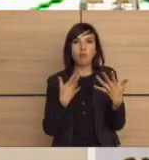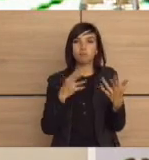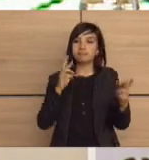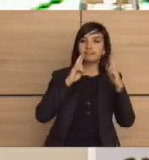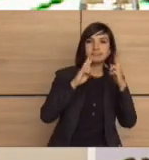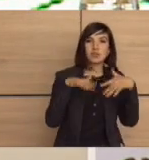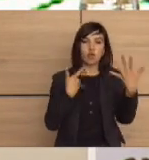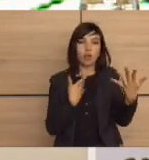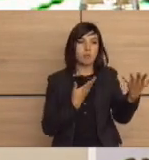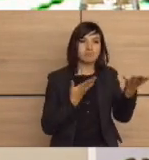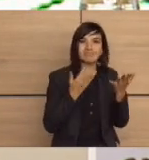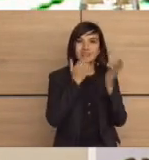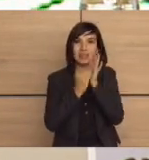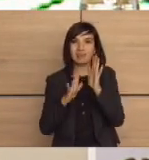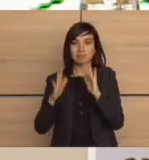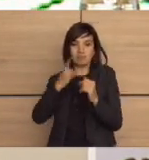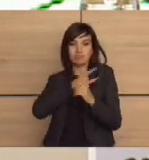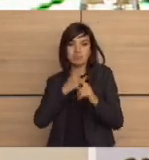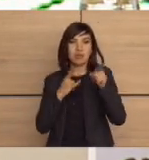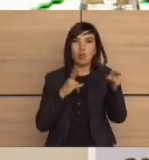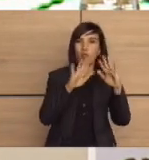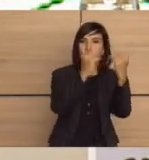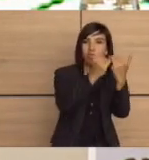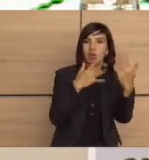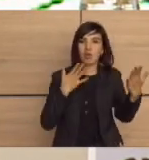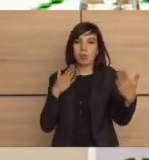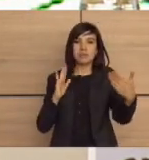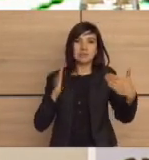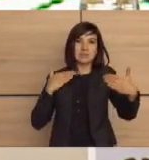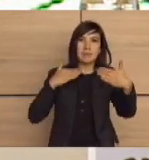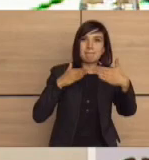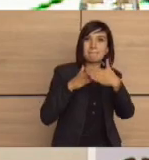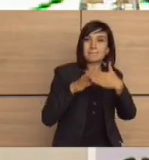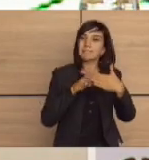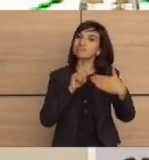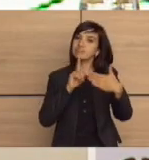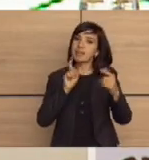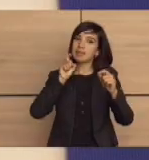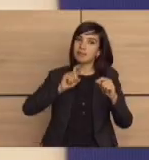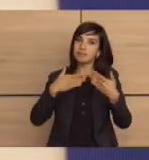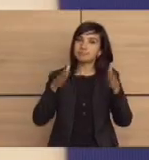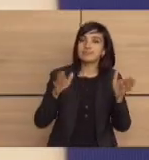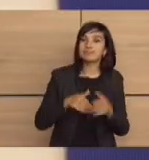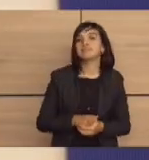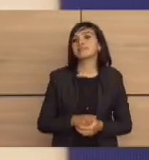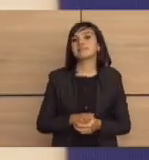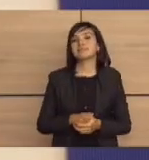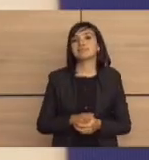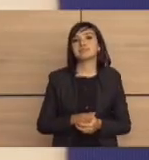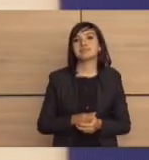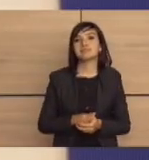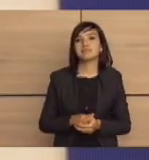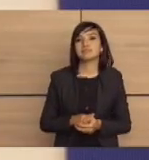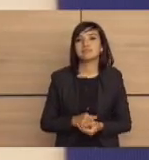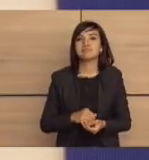una brecha que tenemos que ir cerrando. Porque generalmente usamos las dos palabras unidas y eso nos genera